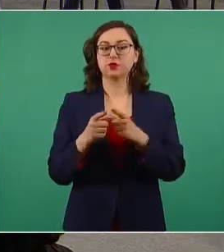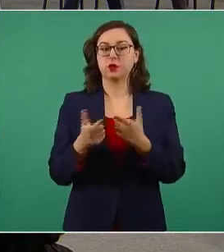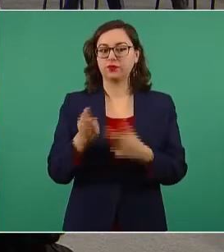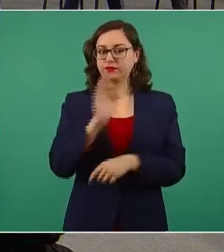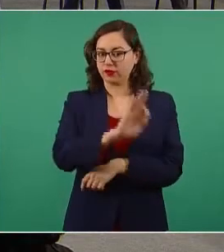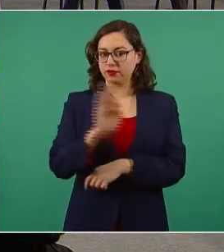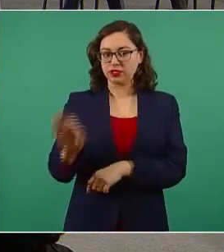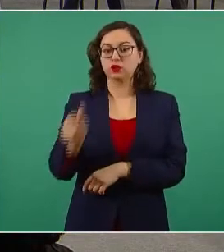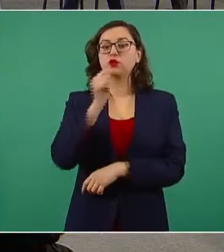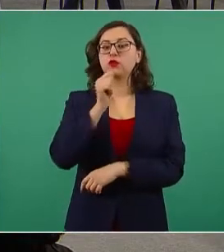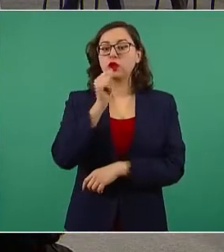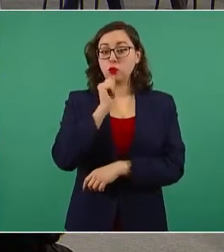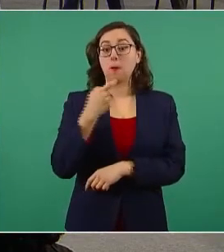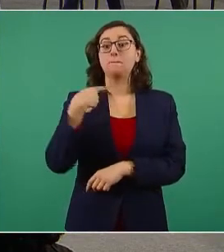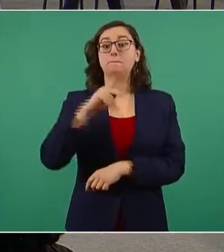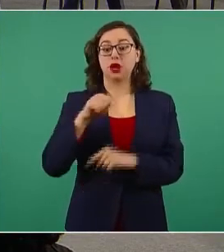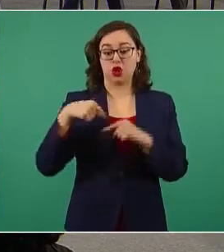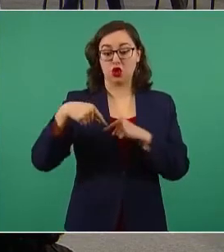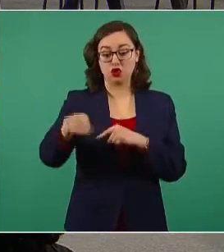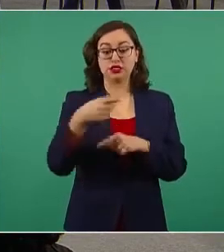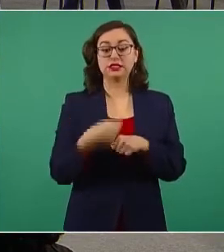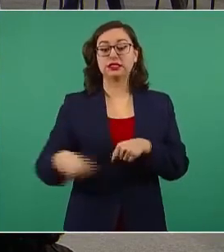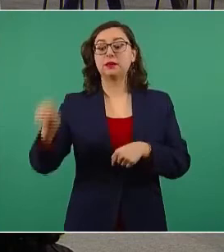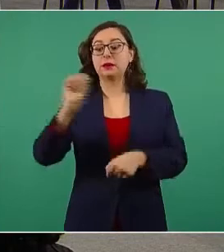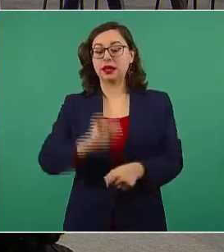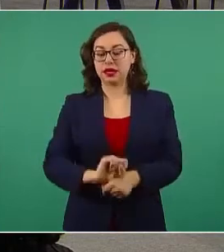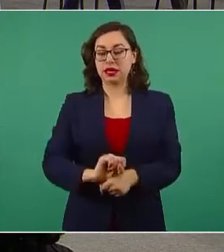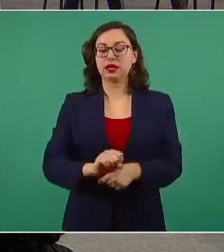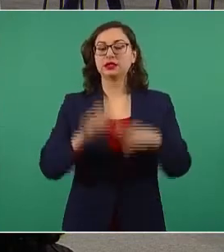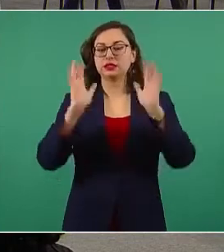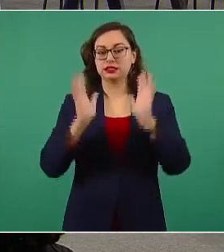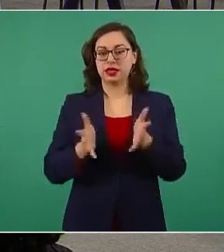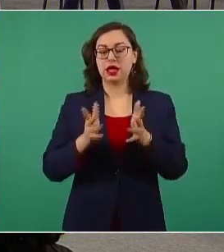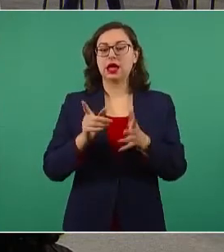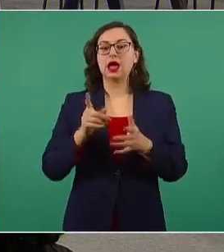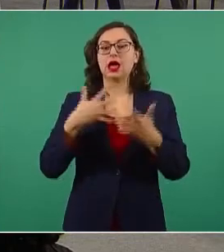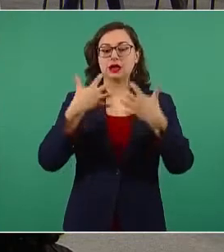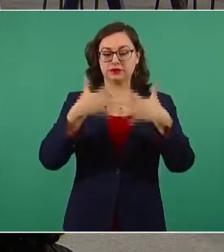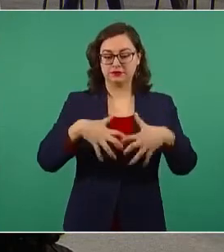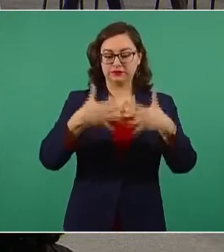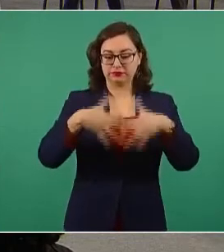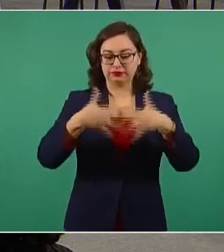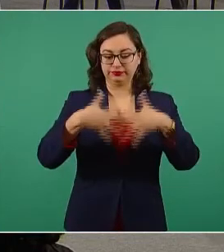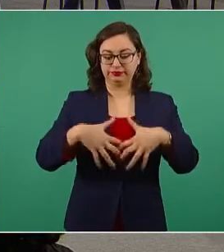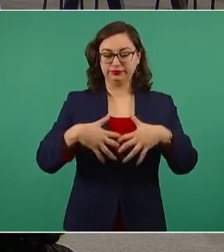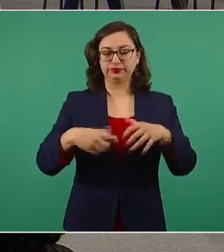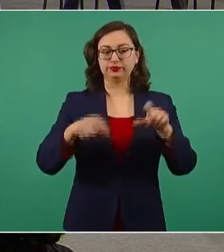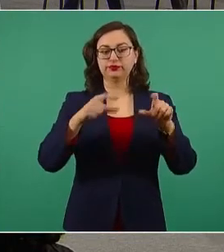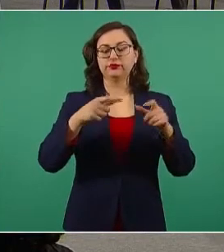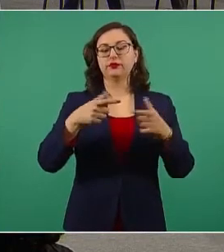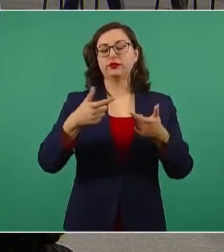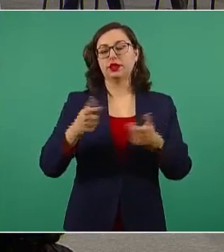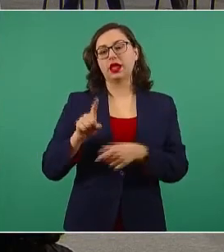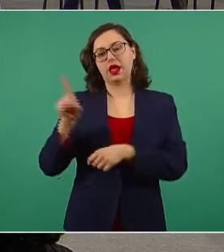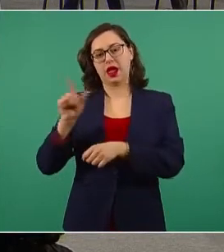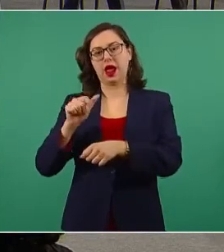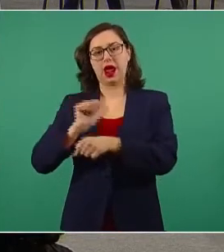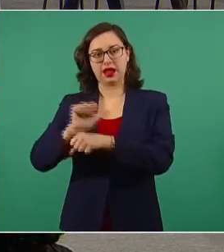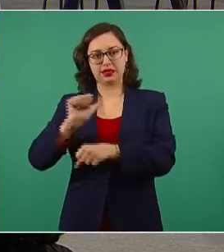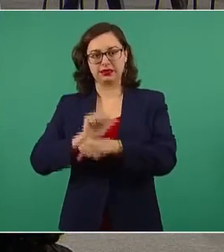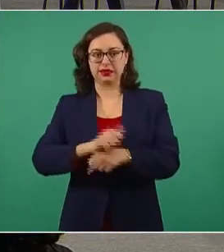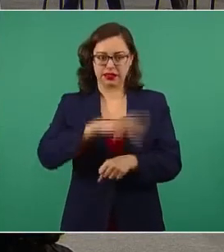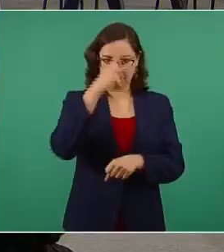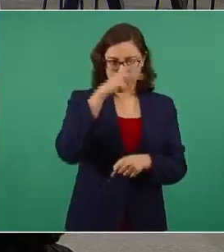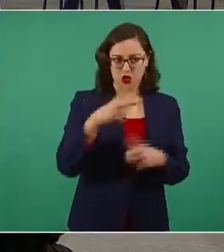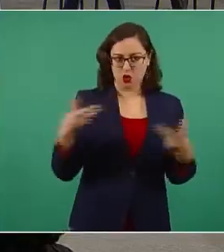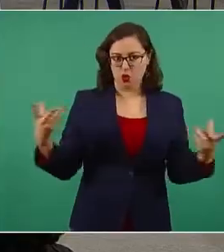lotes de vacuna AstraZeneca que se fabrican en Argentina, se envasan aquí en México en la compañía Leomont y